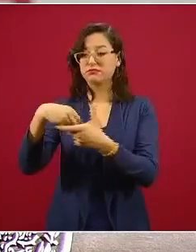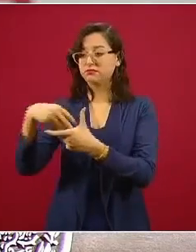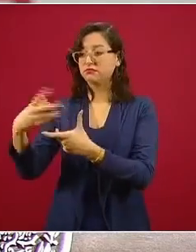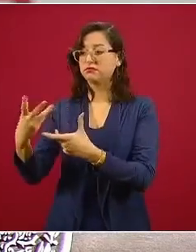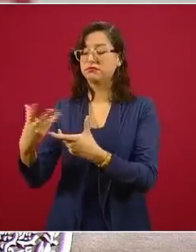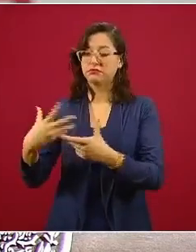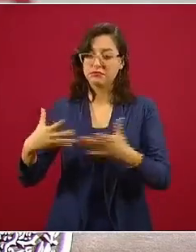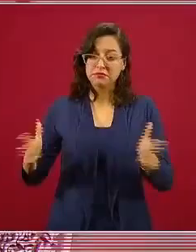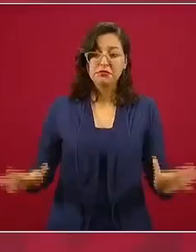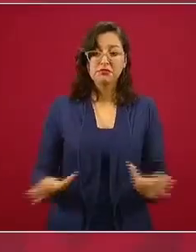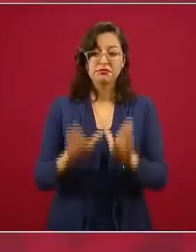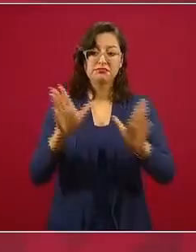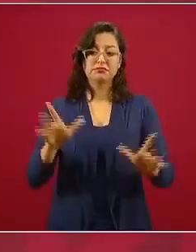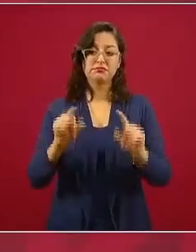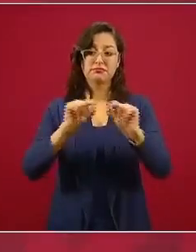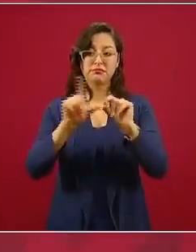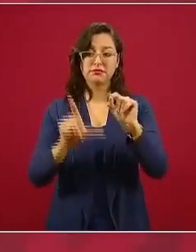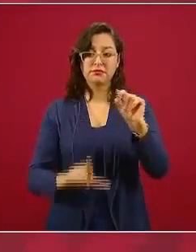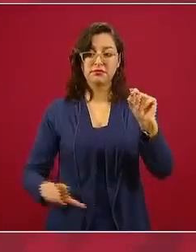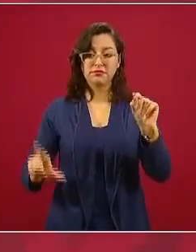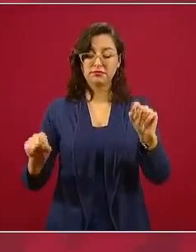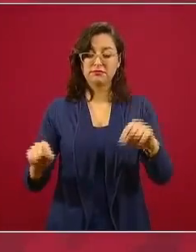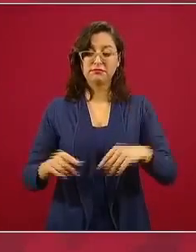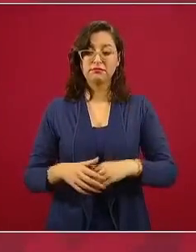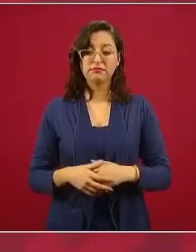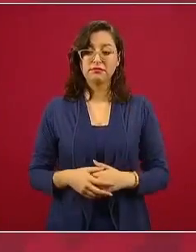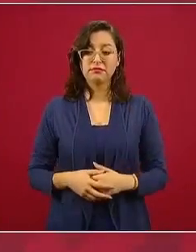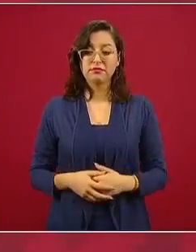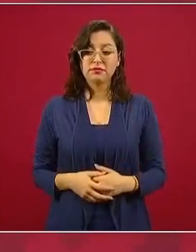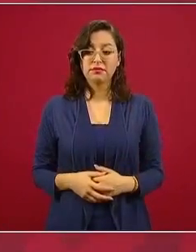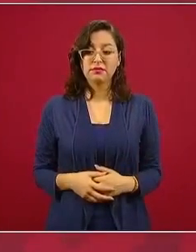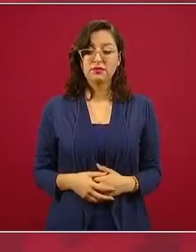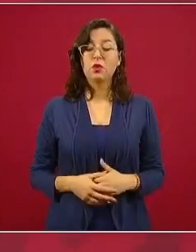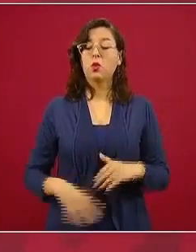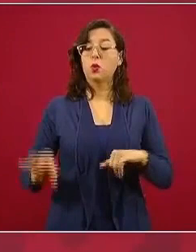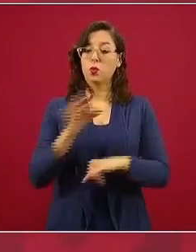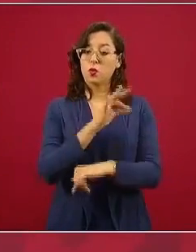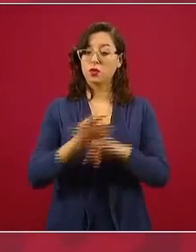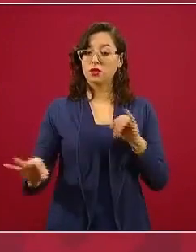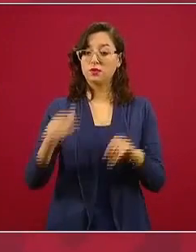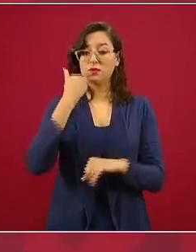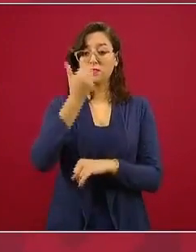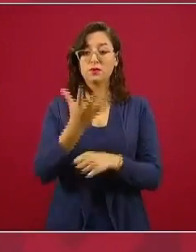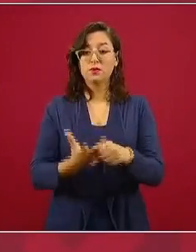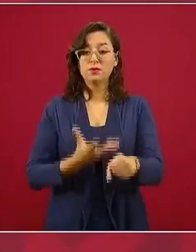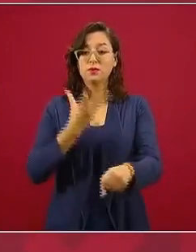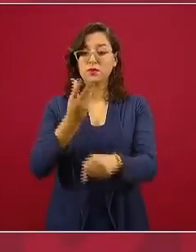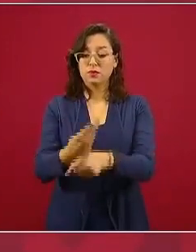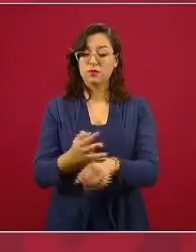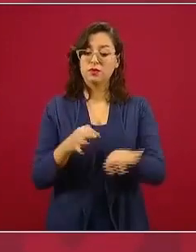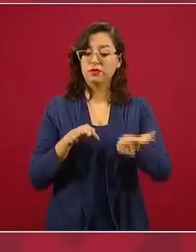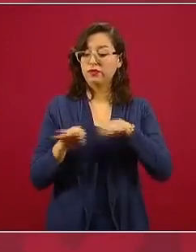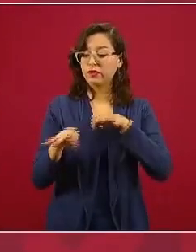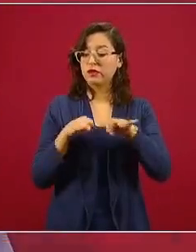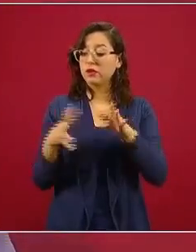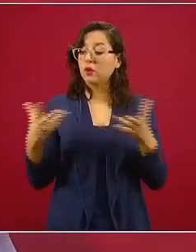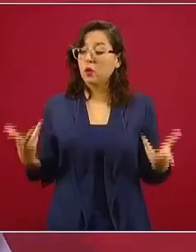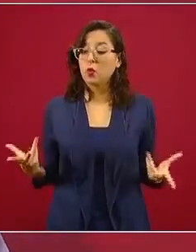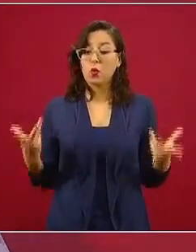nacional. Quisiera simplemente terminar diciendo que este es un trabajo colectivo, es un